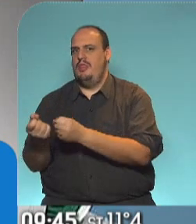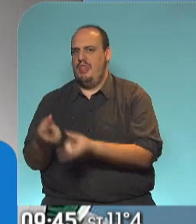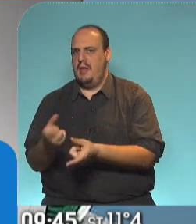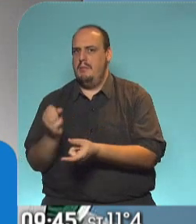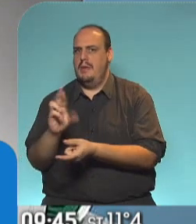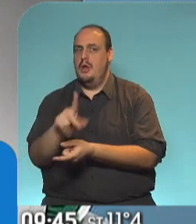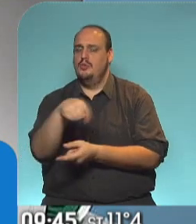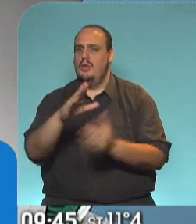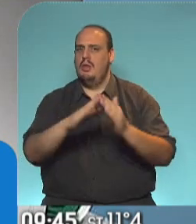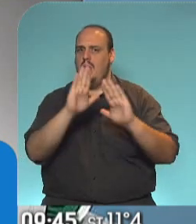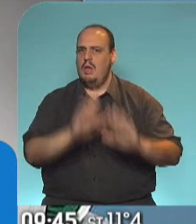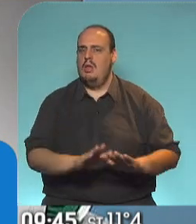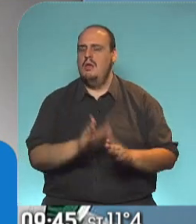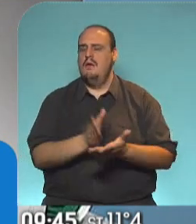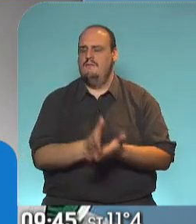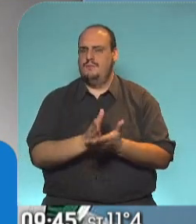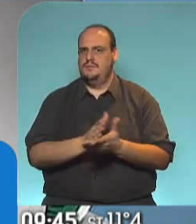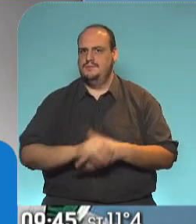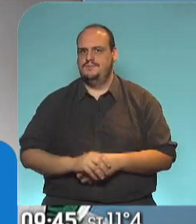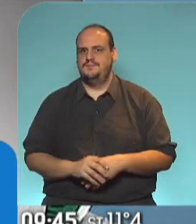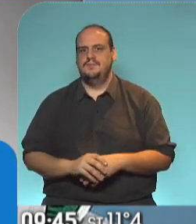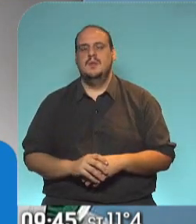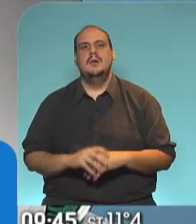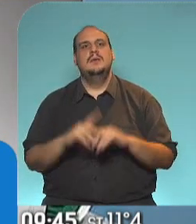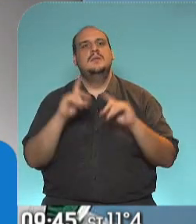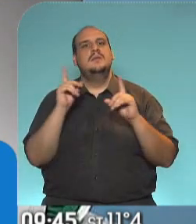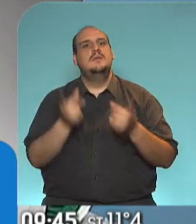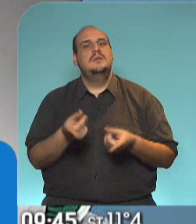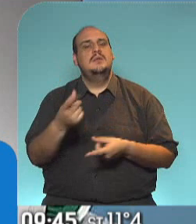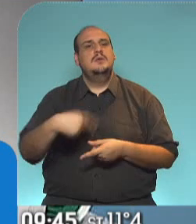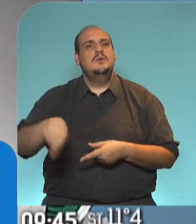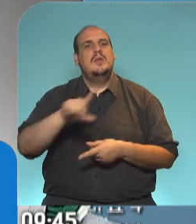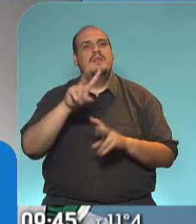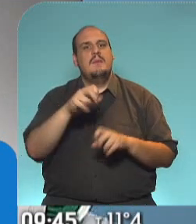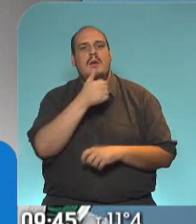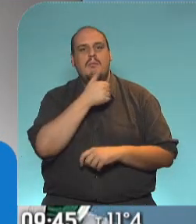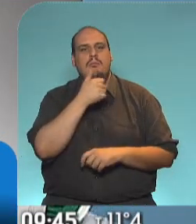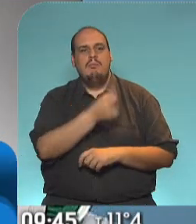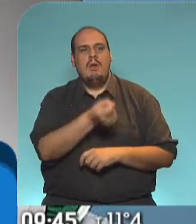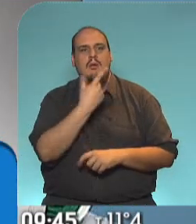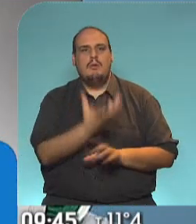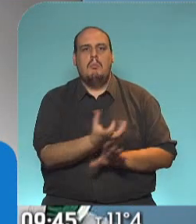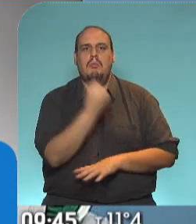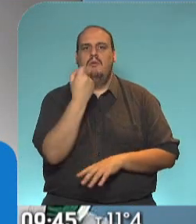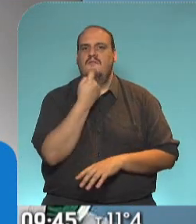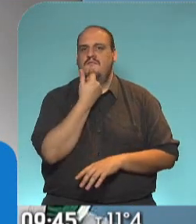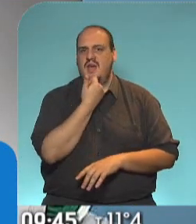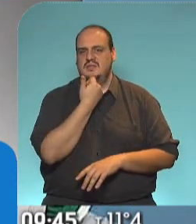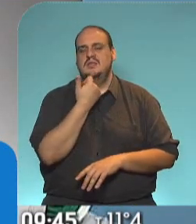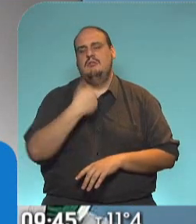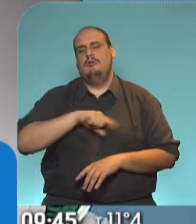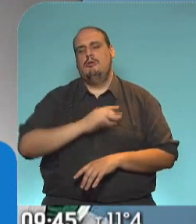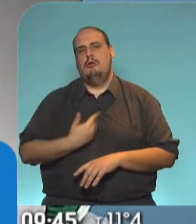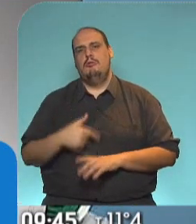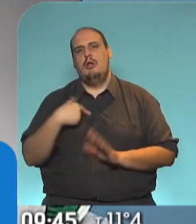cuarentena para facilitar el acceso particularmente a la medicación en este contexto se han tomado una serie de